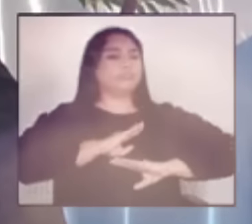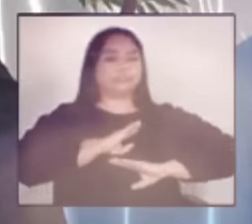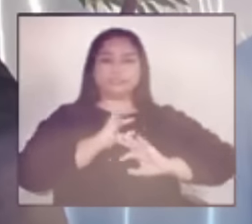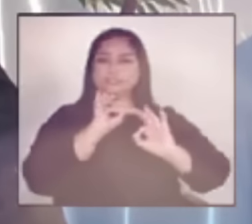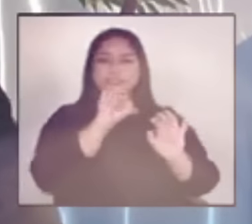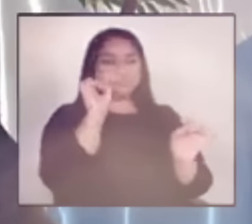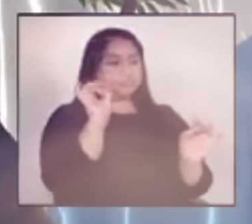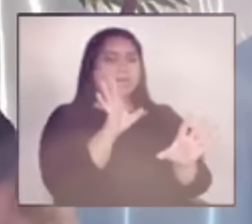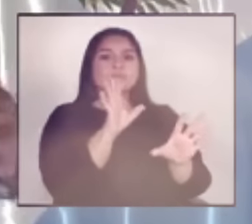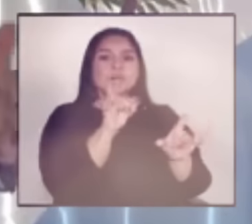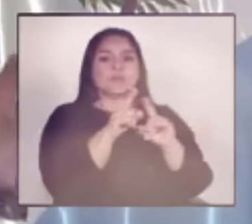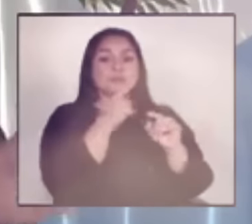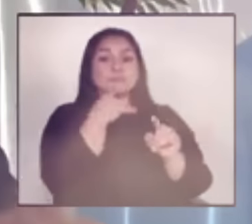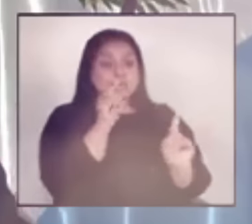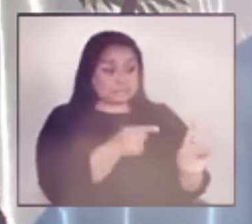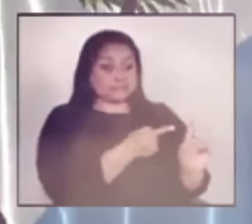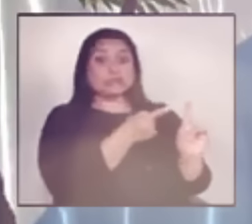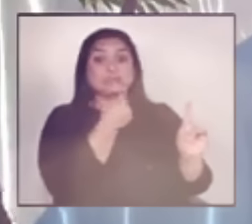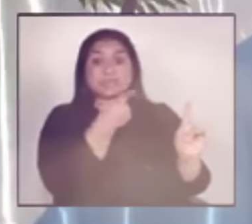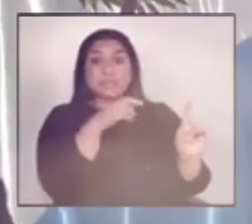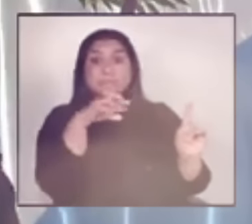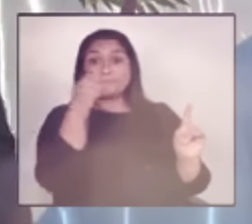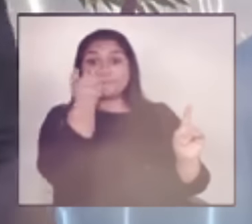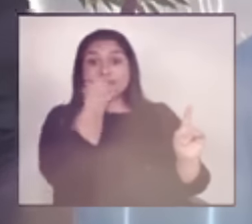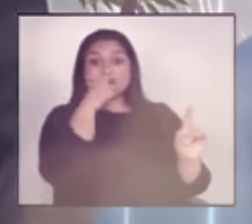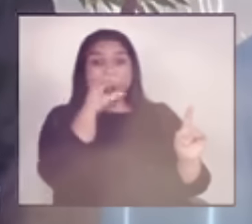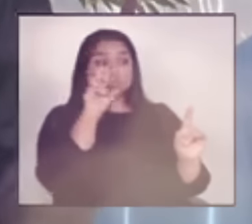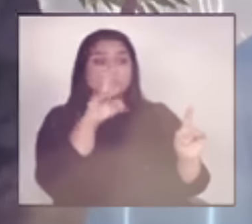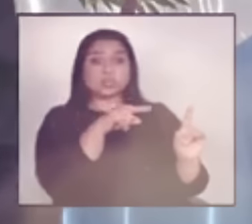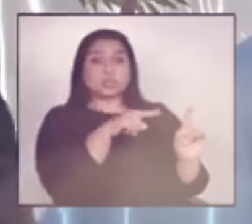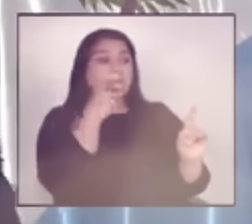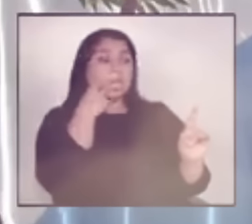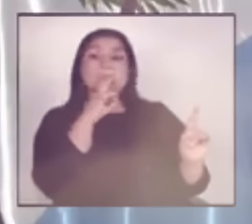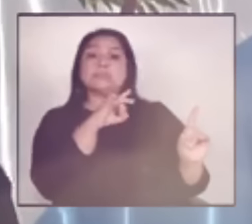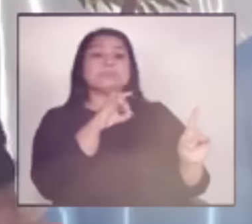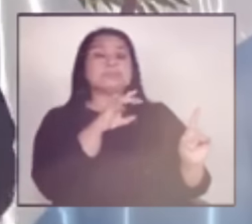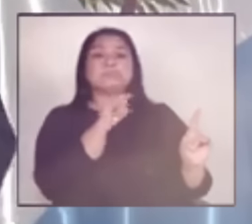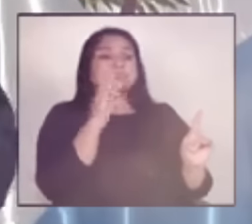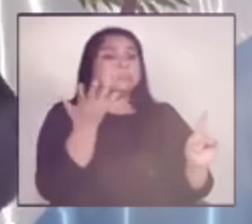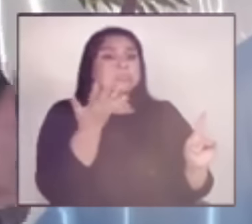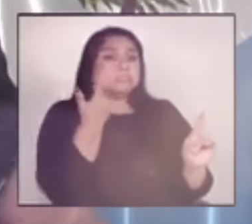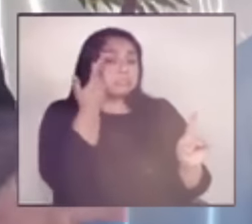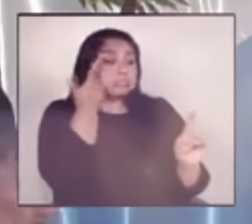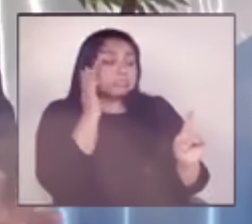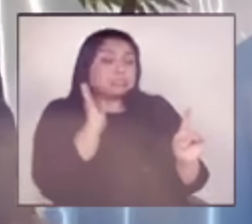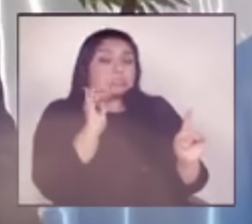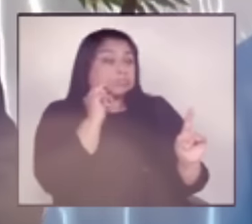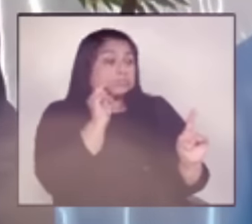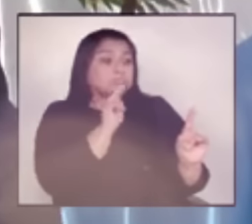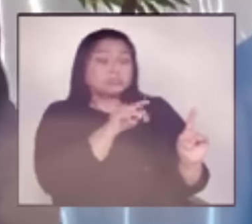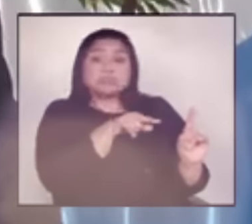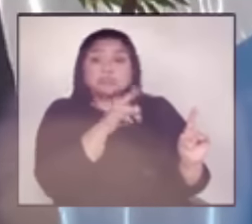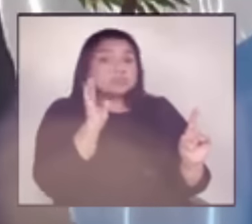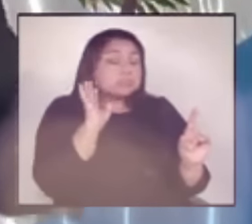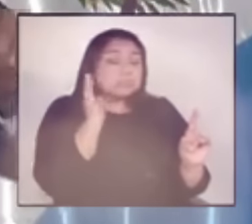corresponda. El caso particular que usted dice de Pastores no lo conozco, no sé cuáles han sido las situaciones que están detrás de